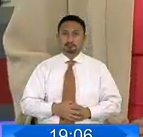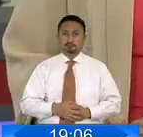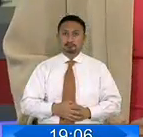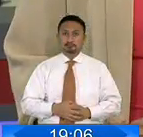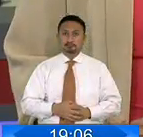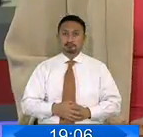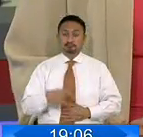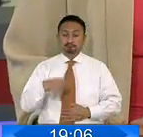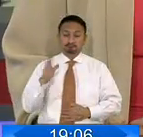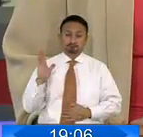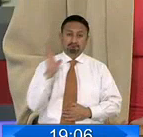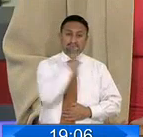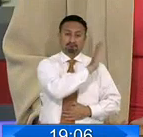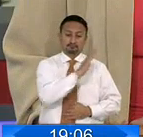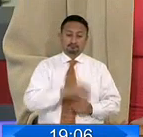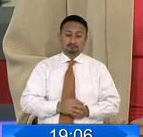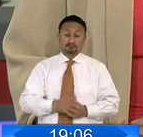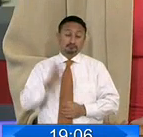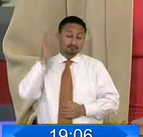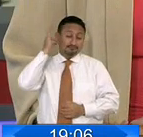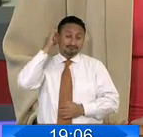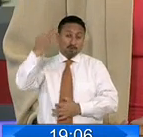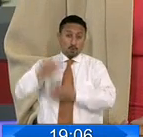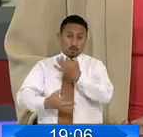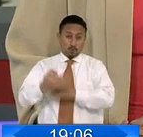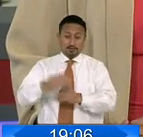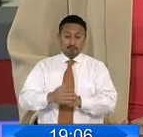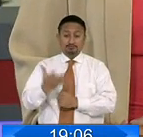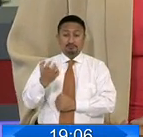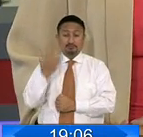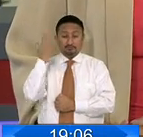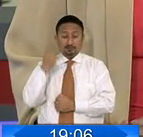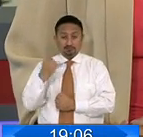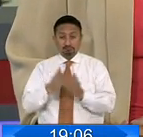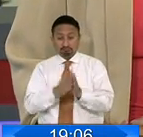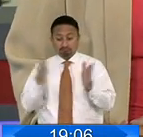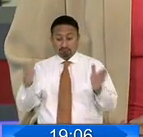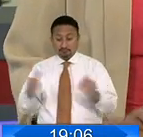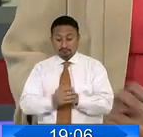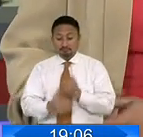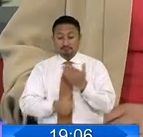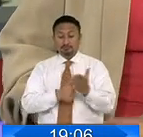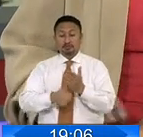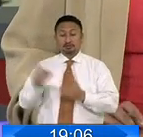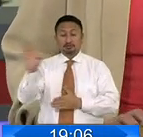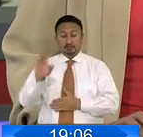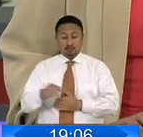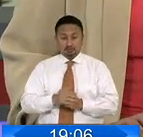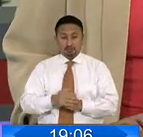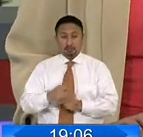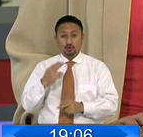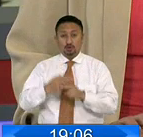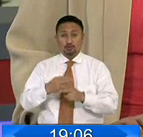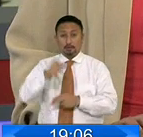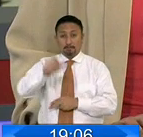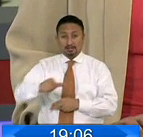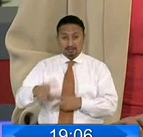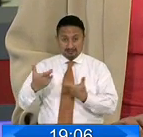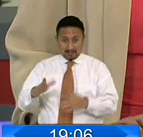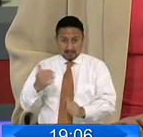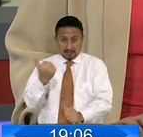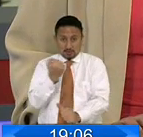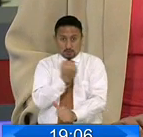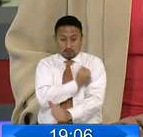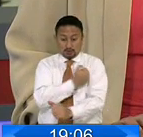cambiando de tema una jueza de un plazo de 15 días para que el ministerio de salud de entregue la lista de vacunados los